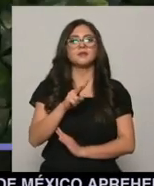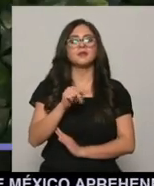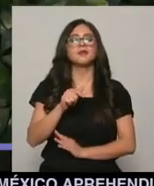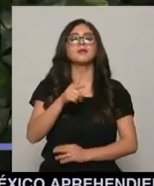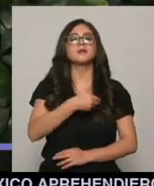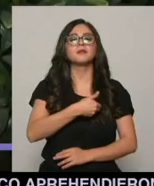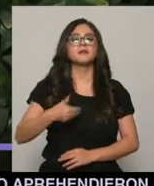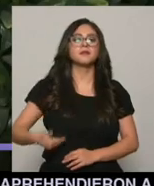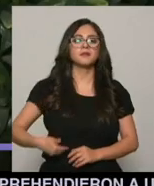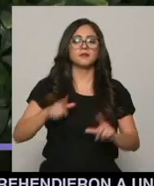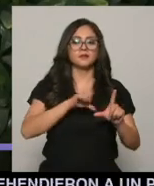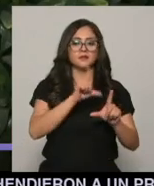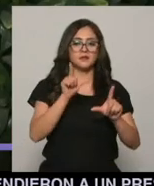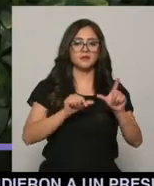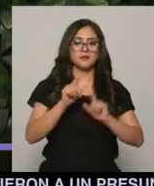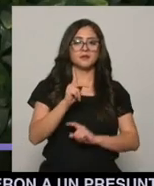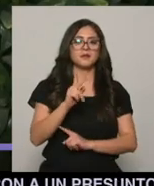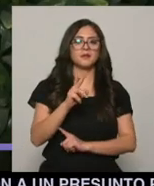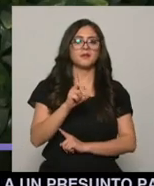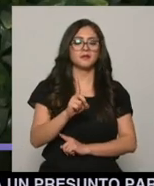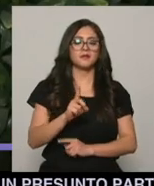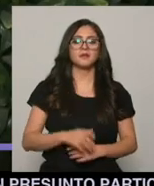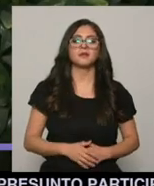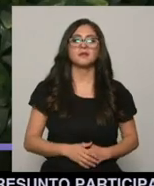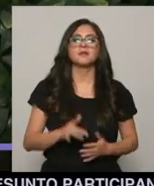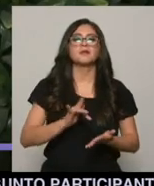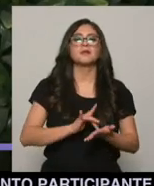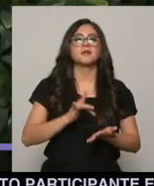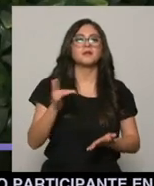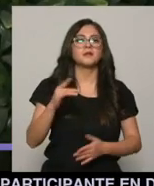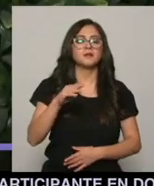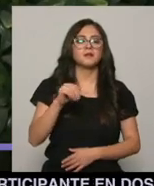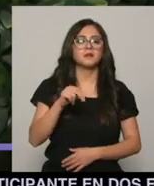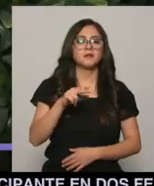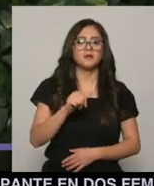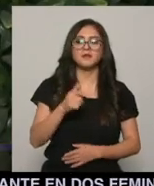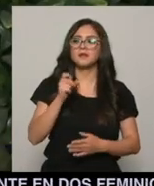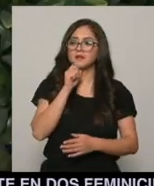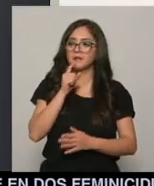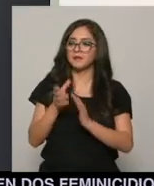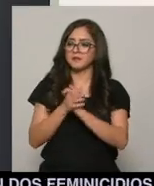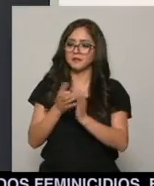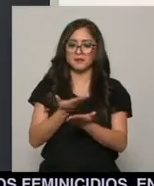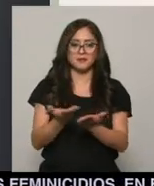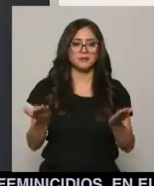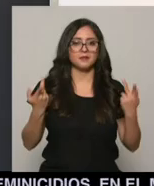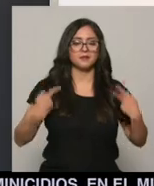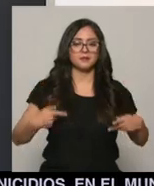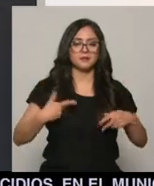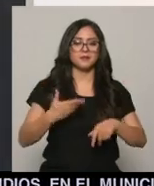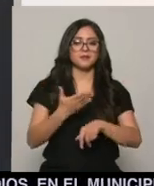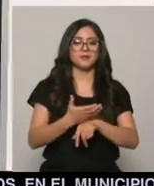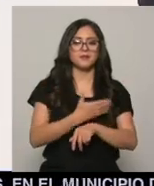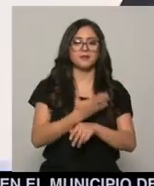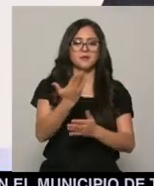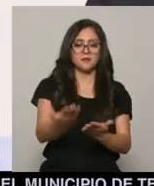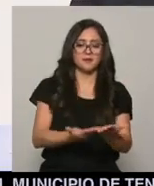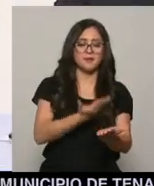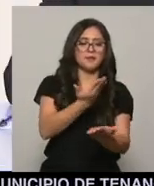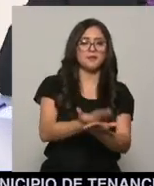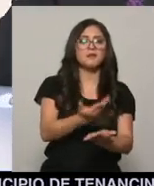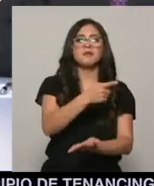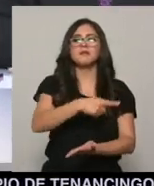PRD. Bienvenido. Gracias, Mariana. Un saludo a todo tu auditorio y por supuesto a los compañeros de la mesa. Bueno, pues ponemos aquí sobre la mesa la